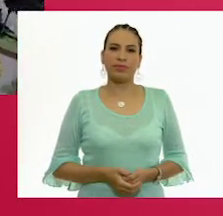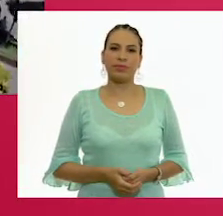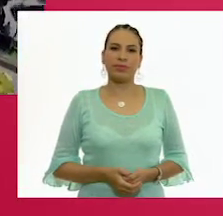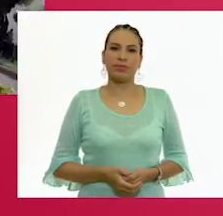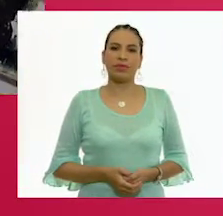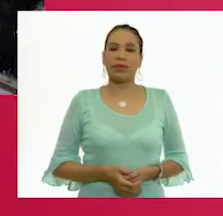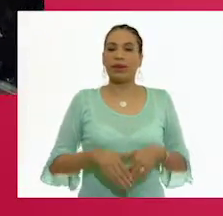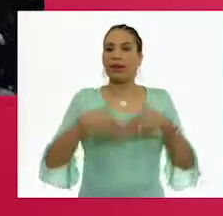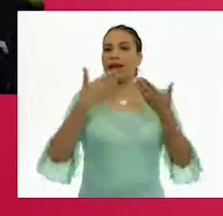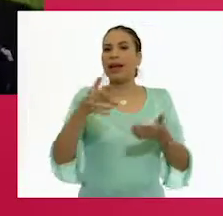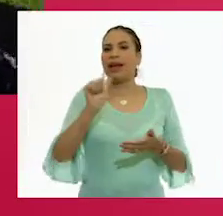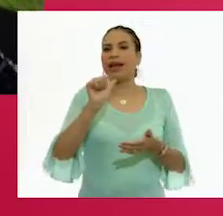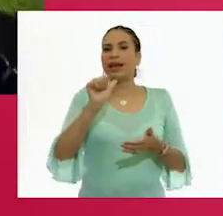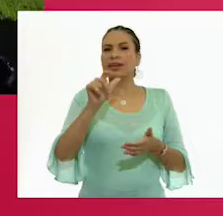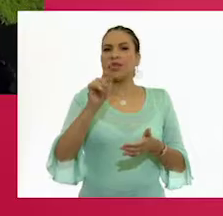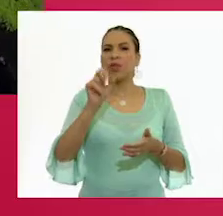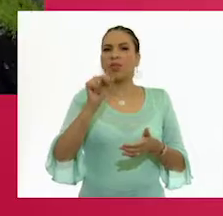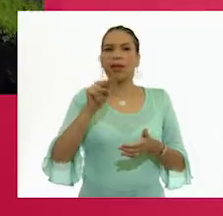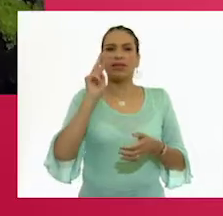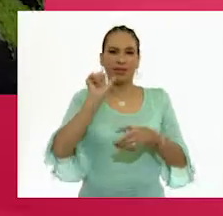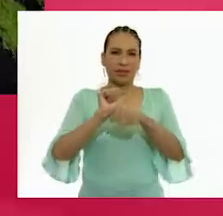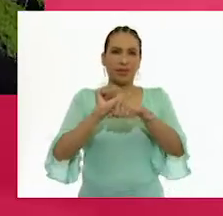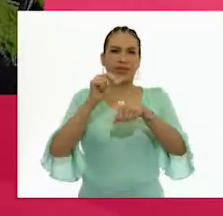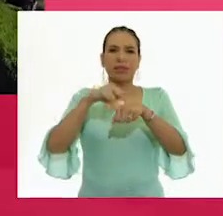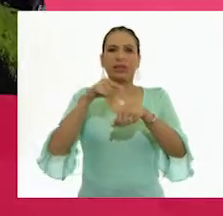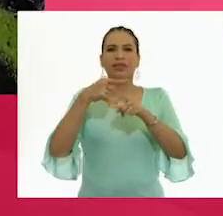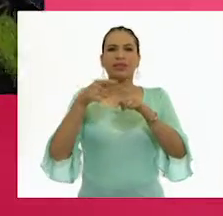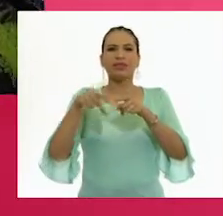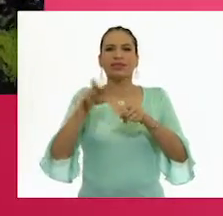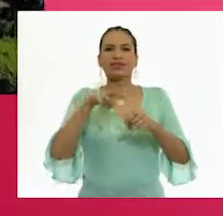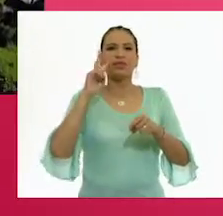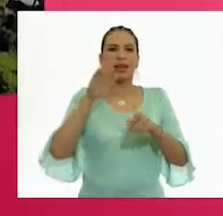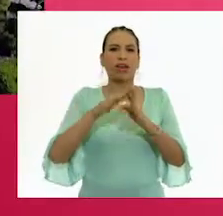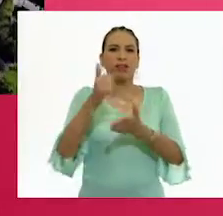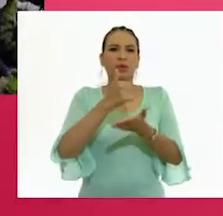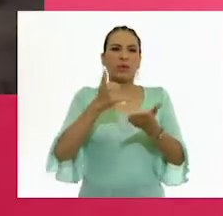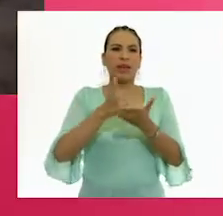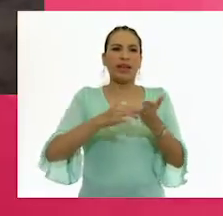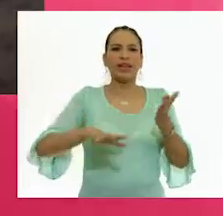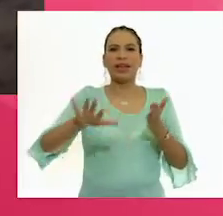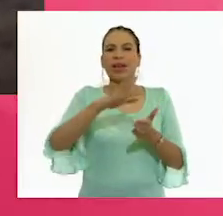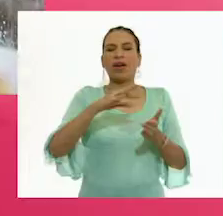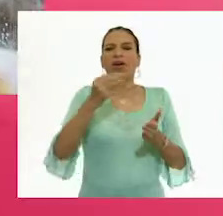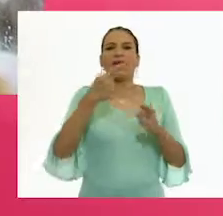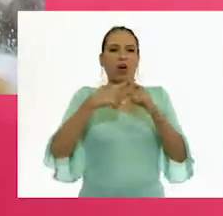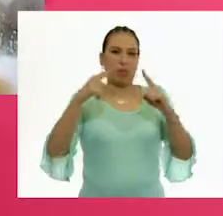Al llegar a Actopan ustedes pueden ver que dice bienvenidos a Actopan, ciudad del convento y de la barbacoa.